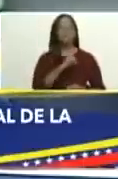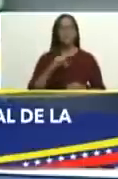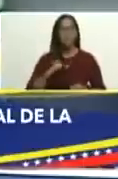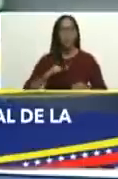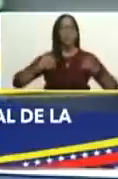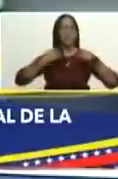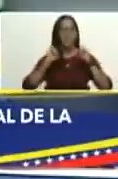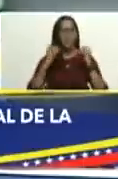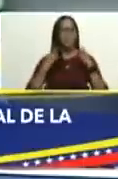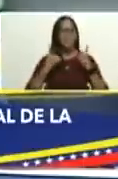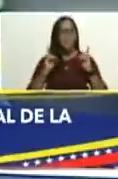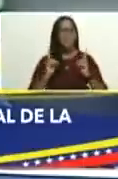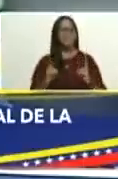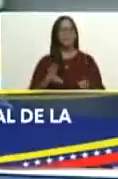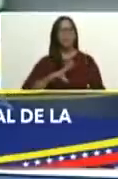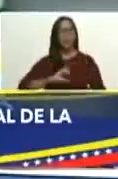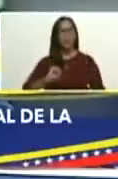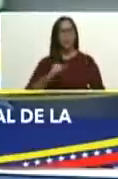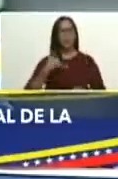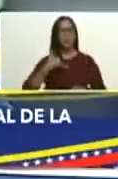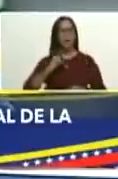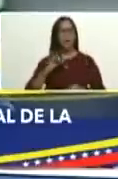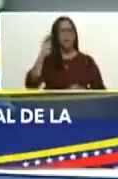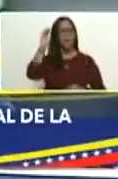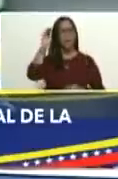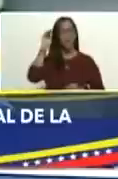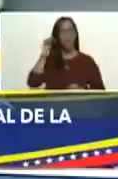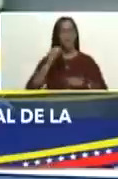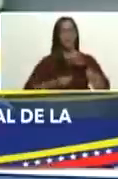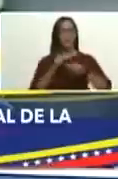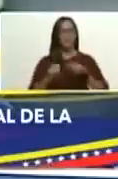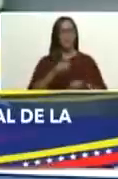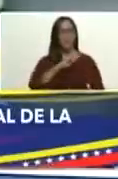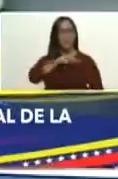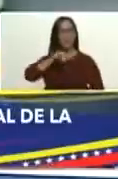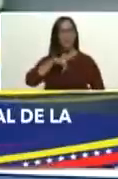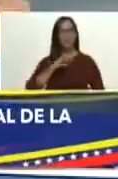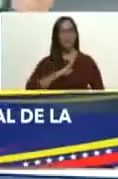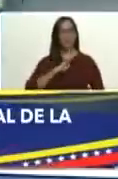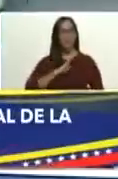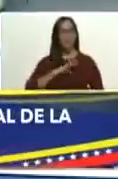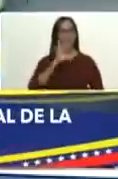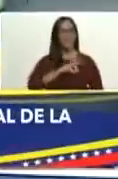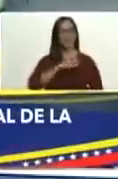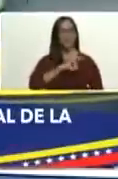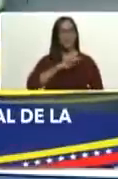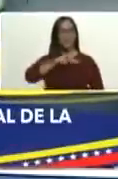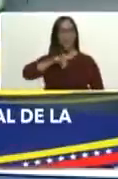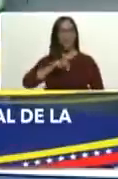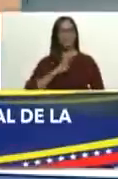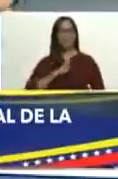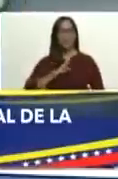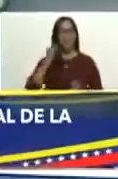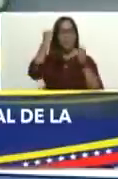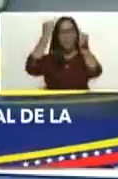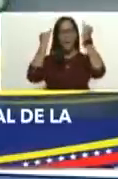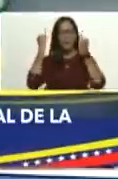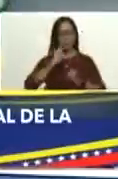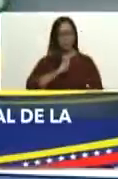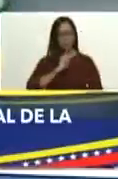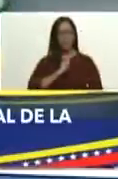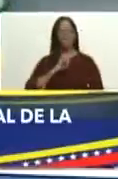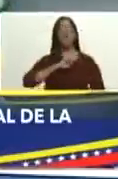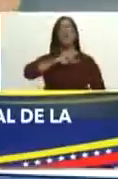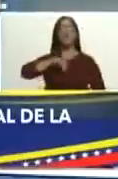y soberanos. Hay futuro si creamos nuestra propia sociedad, nuestra propia idiosincrasia, nuestra propia manera